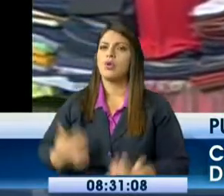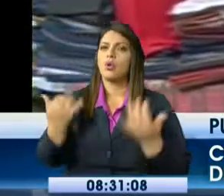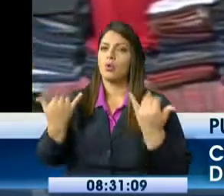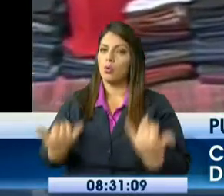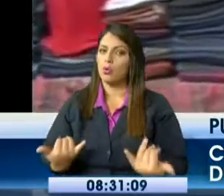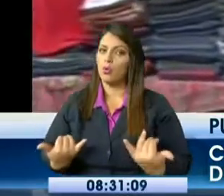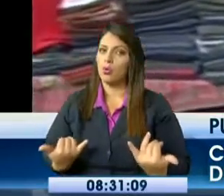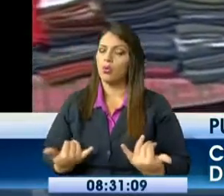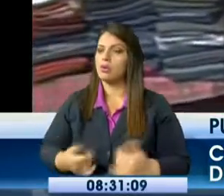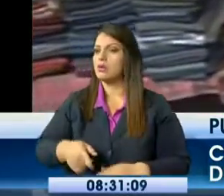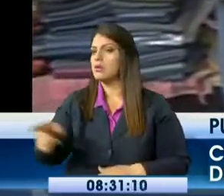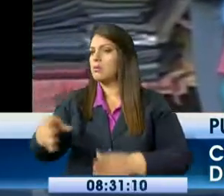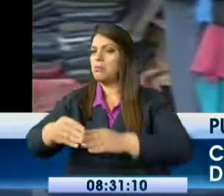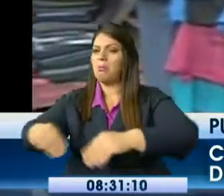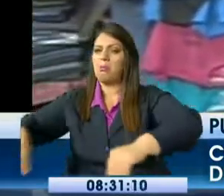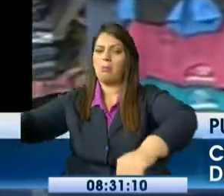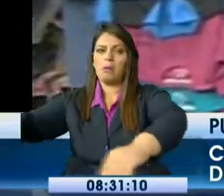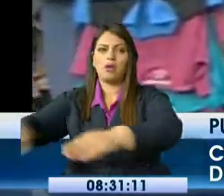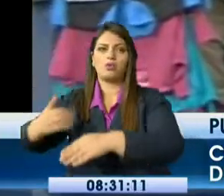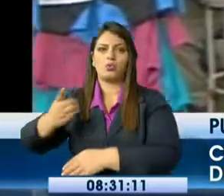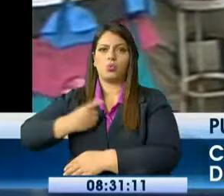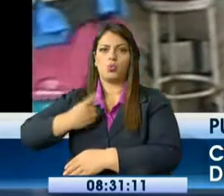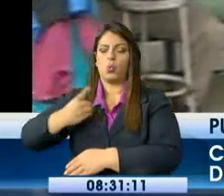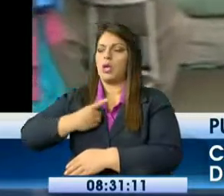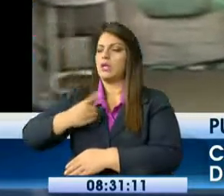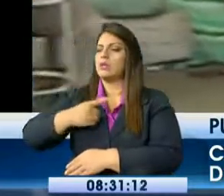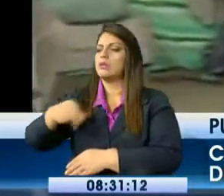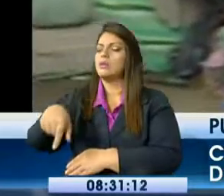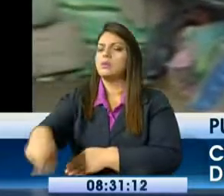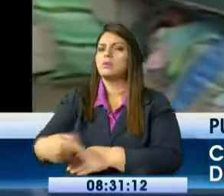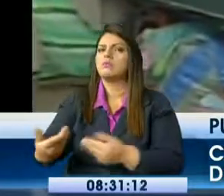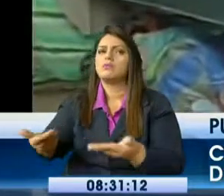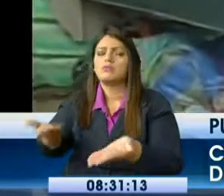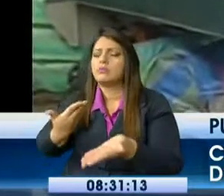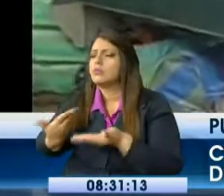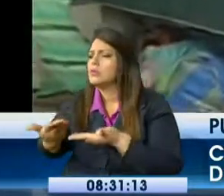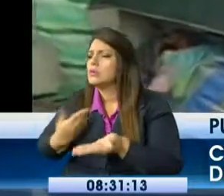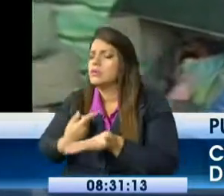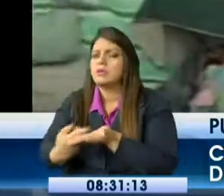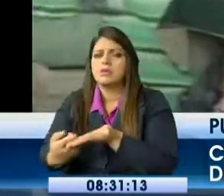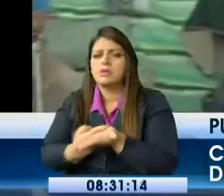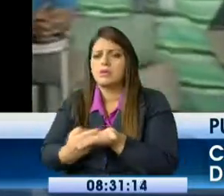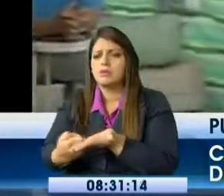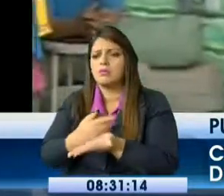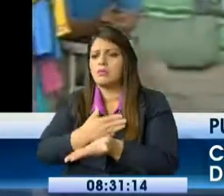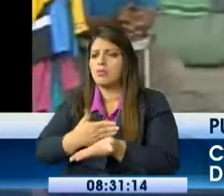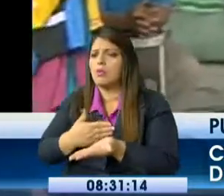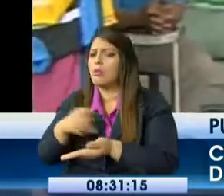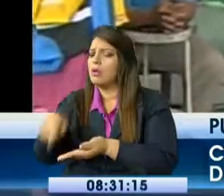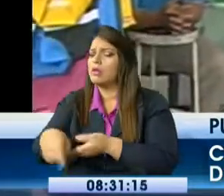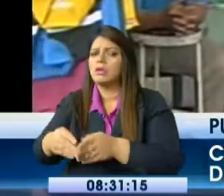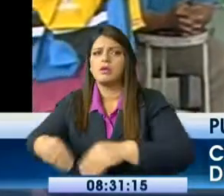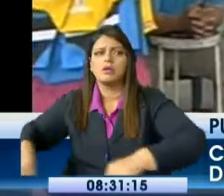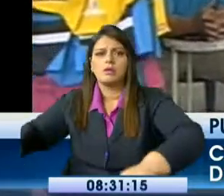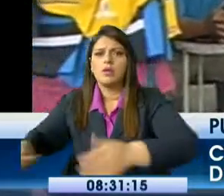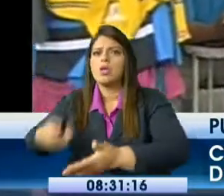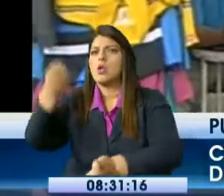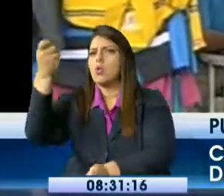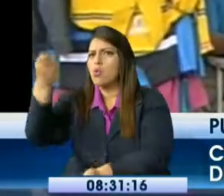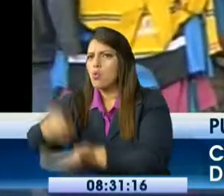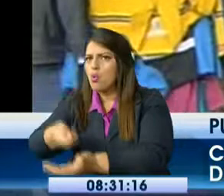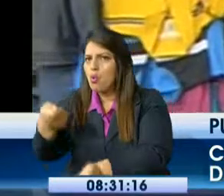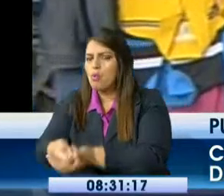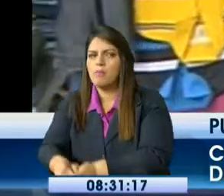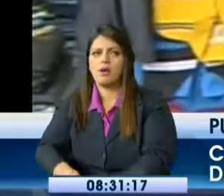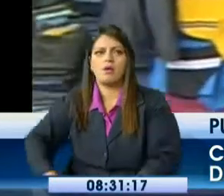algunos dueños de terrenos para que nos arrienden o nos vendan. Estamos y damos gracias también a